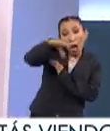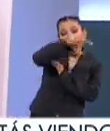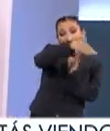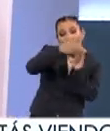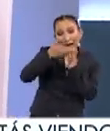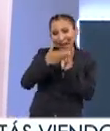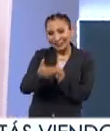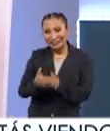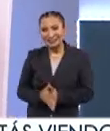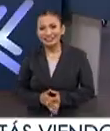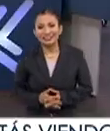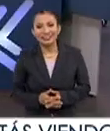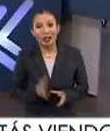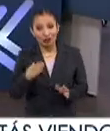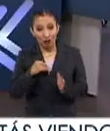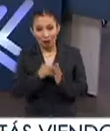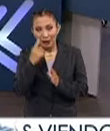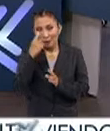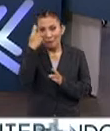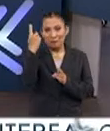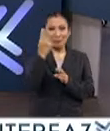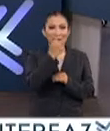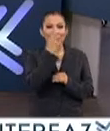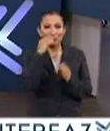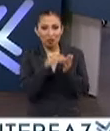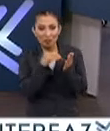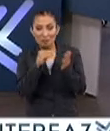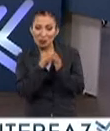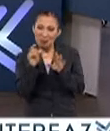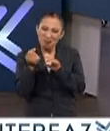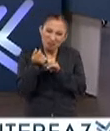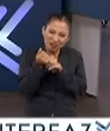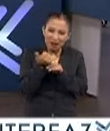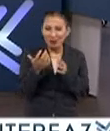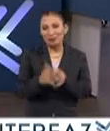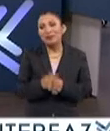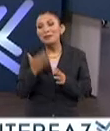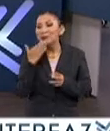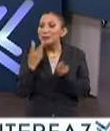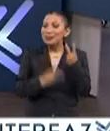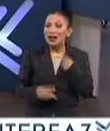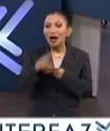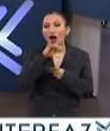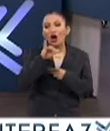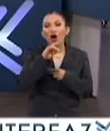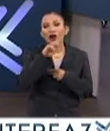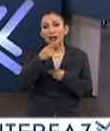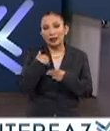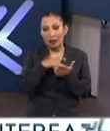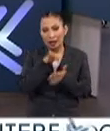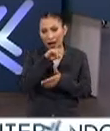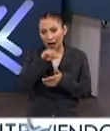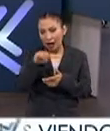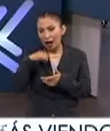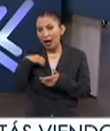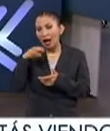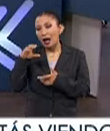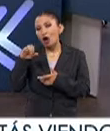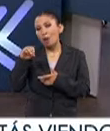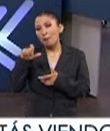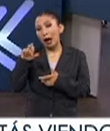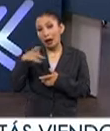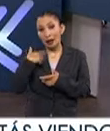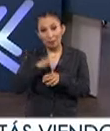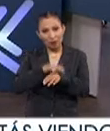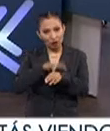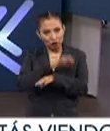flotantes de Latinoamérica. Aún con mareos. Así es. Todavía me mareo un poquito. Bienvenido, Jorge. Gracias, Ana Márquez, un saludarlos, amigos de Interfaz. Un